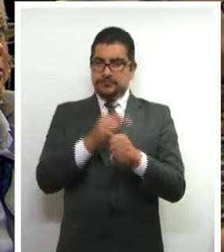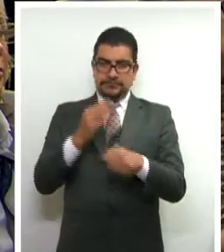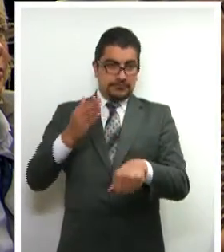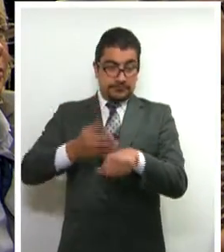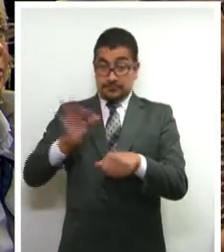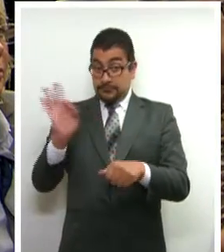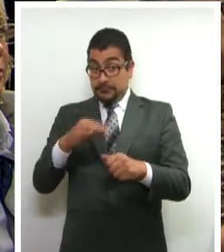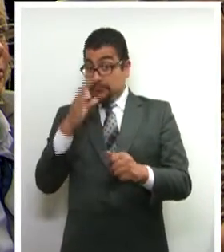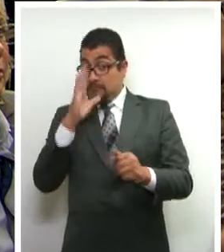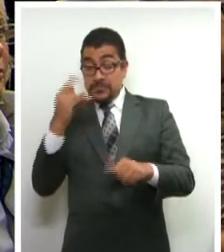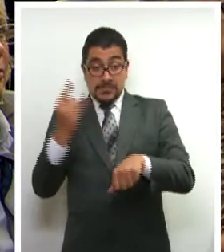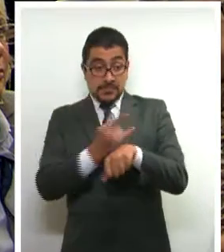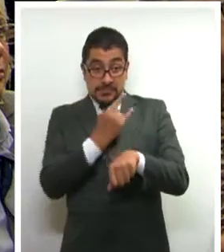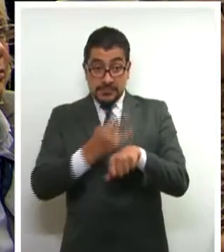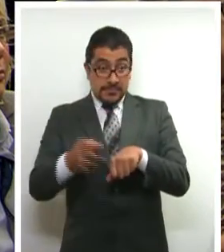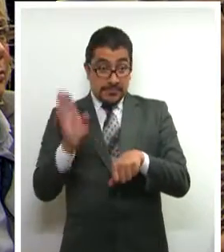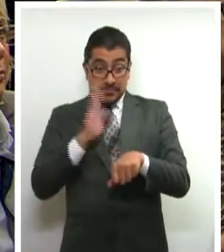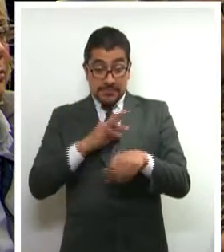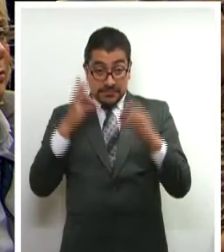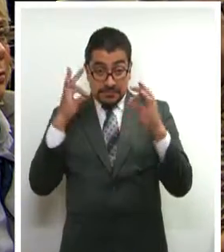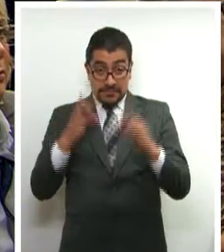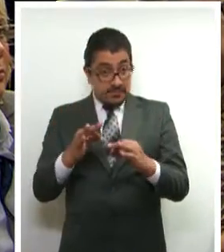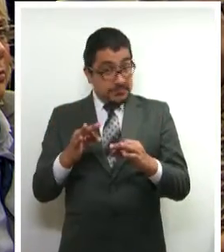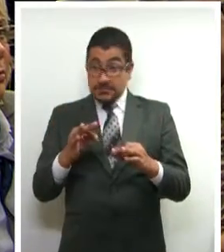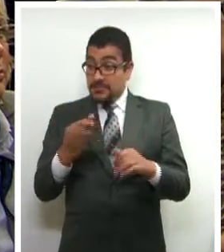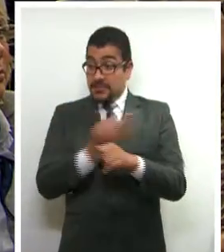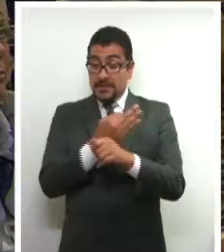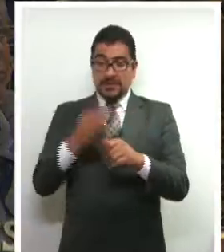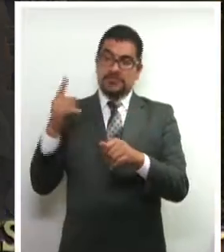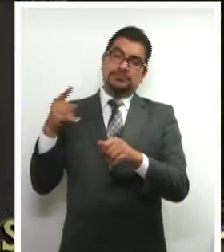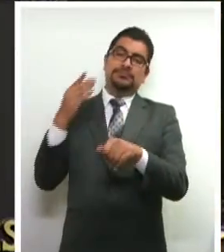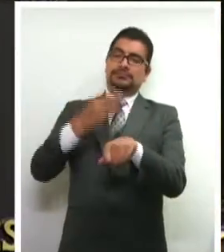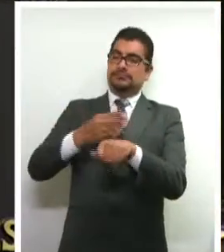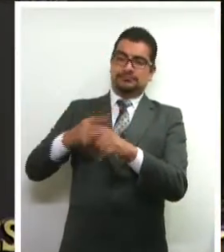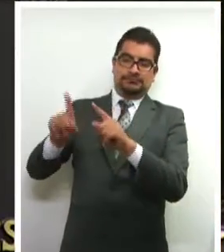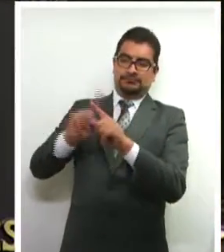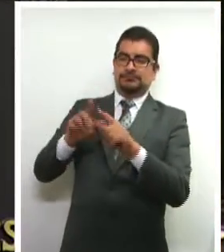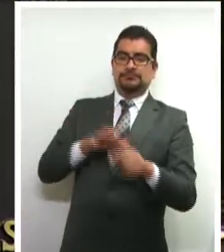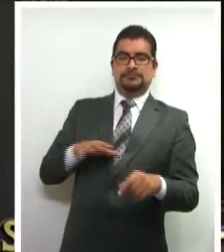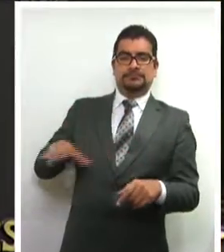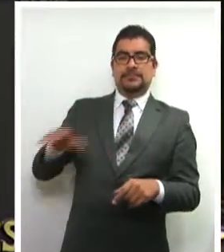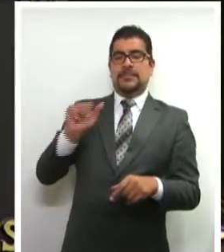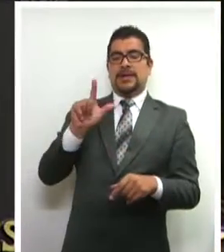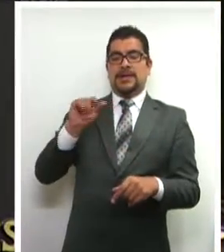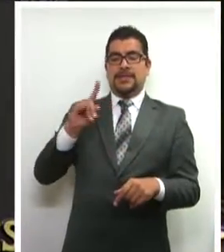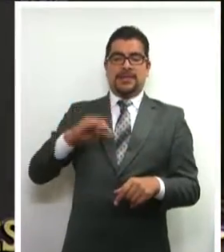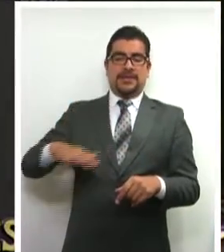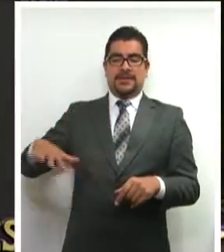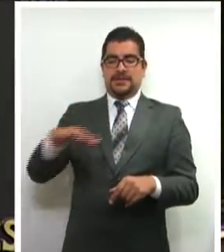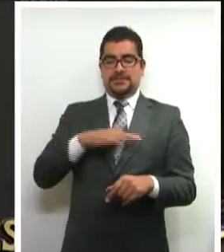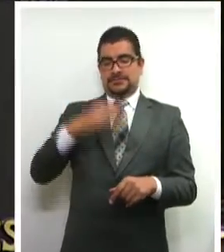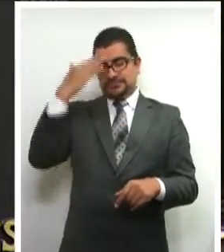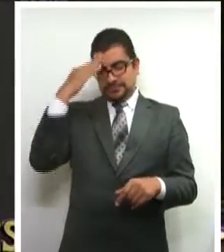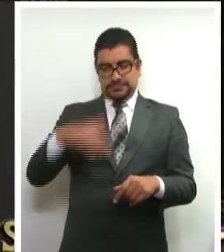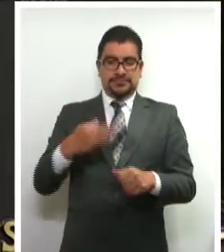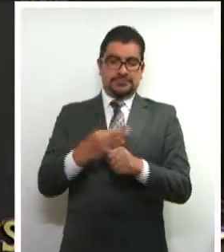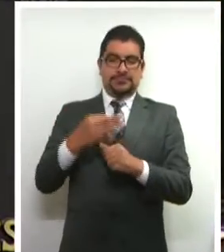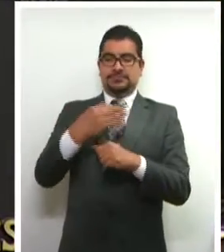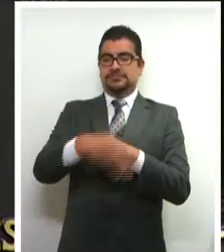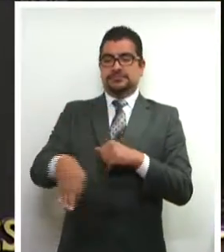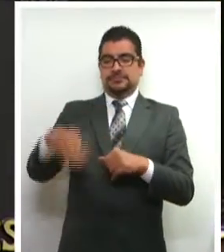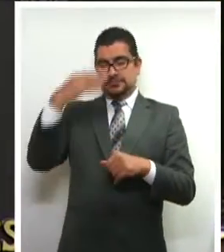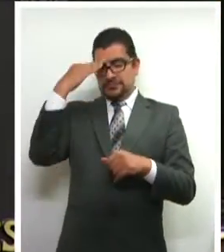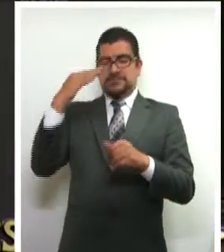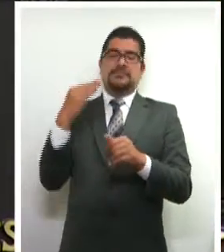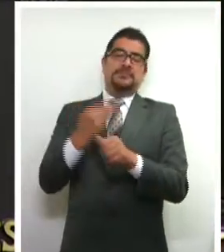de incumplimiento precisamente por las alcaldías, porque hoy pues, está en una forma